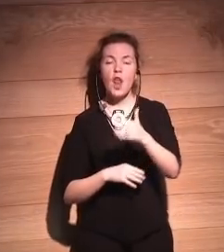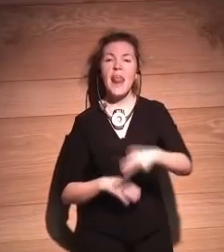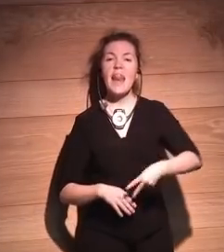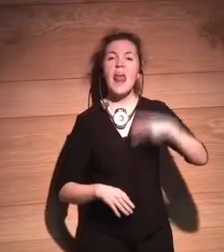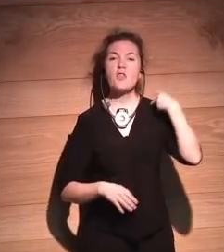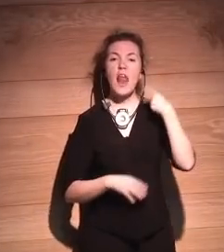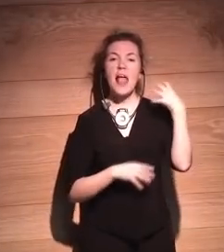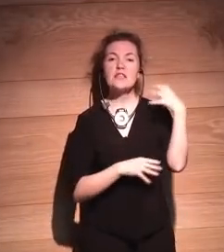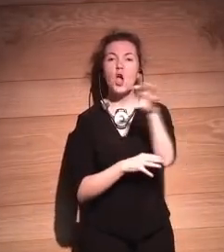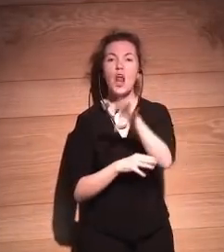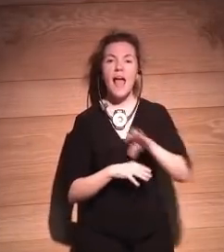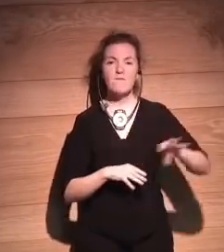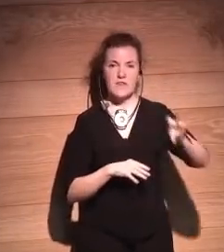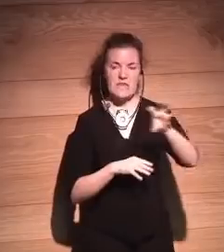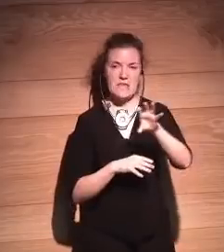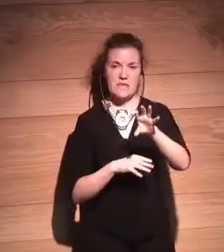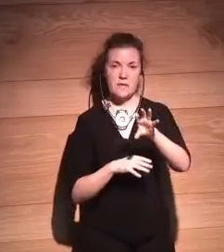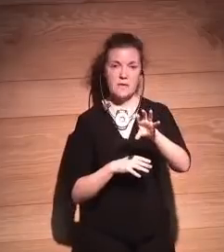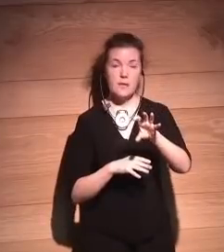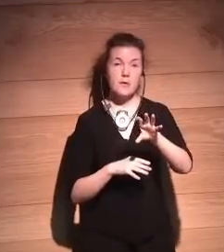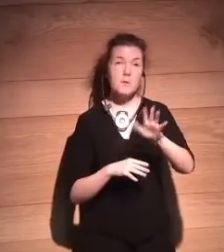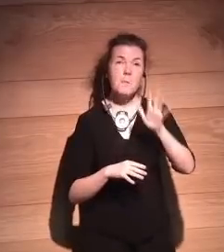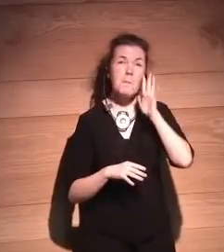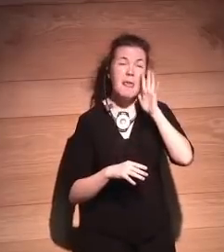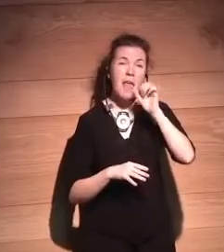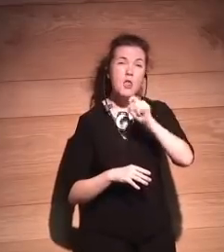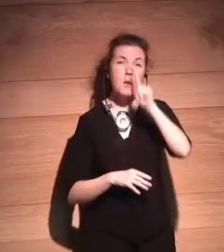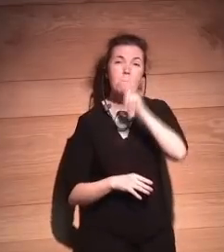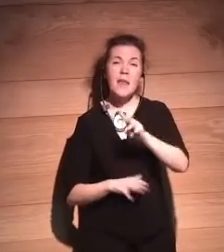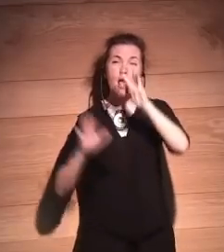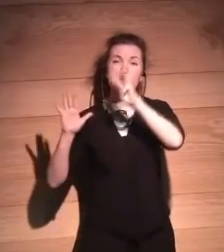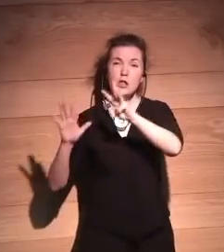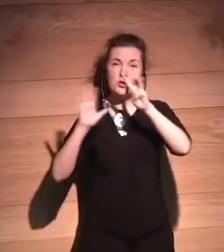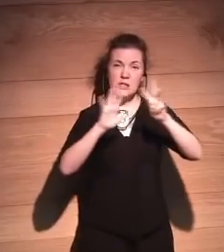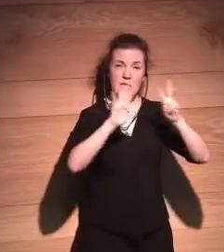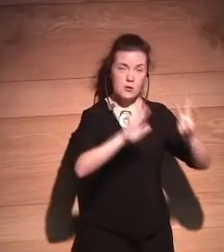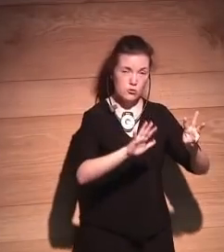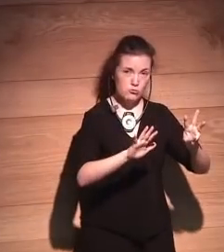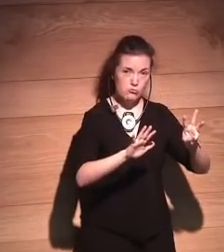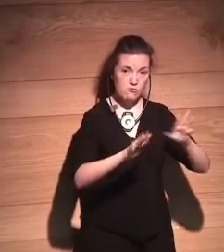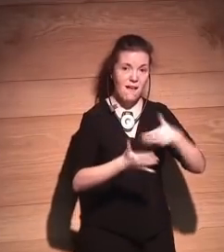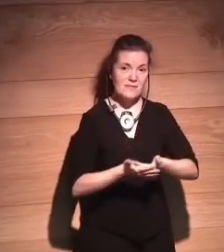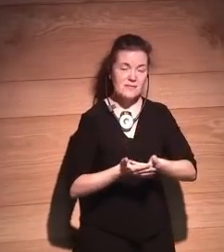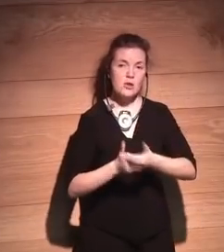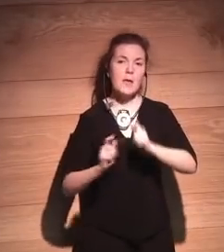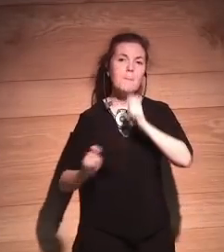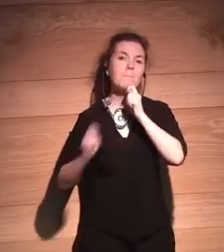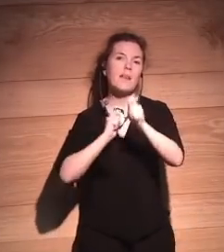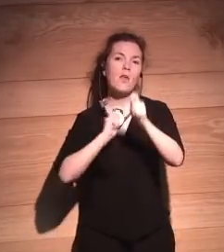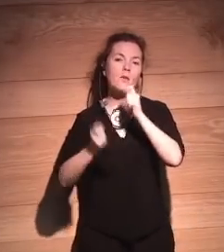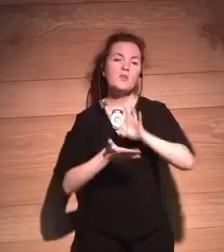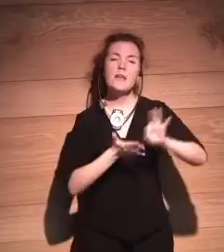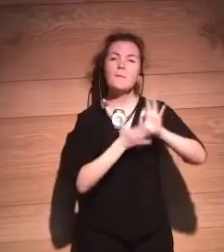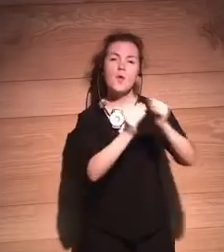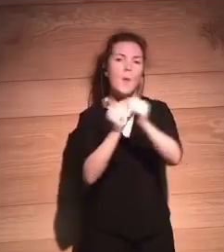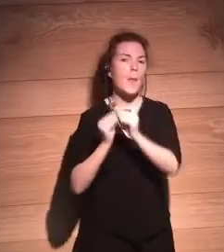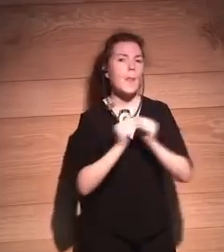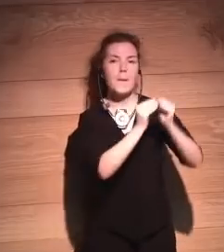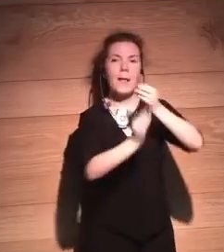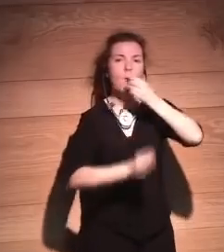Geographic, que si no me equivoco, desde el 1888 ejerce periodismo al servicio del bien